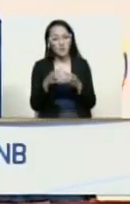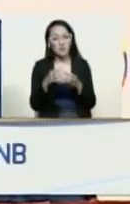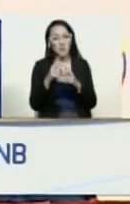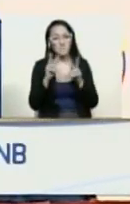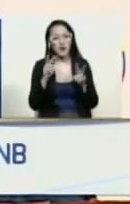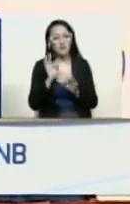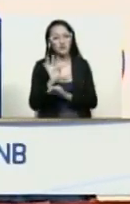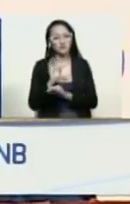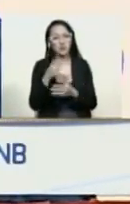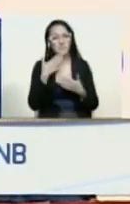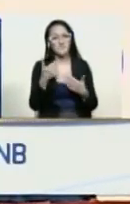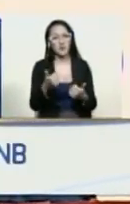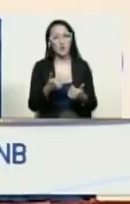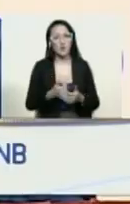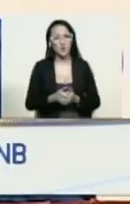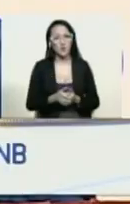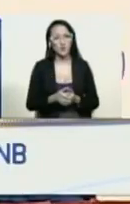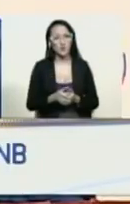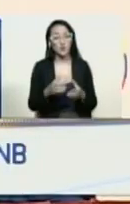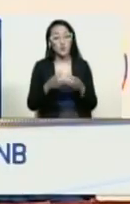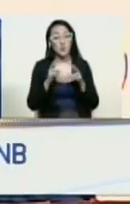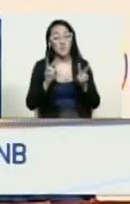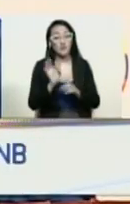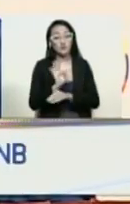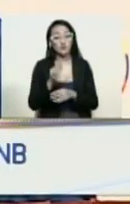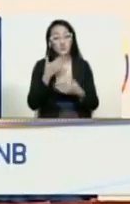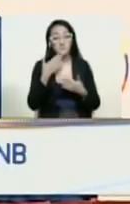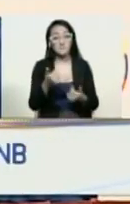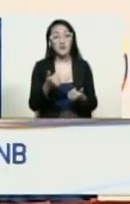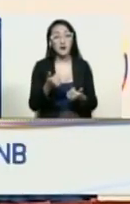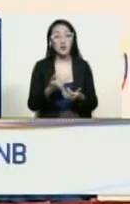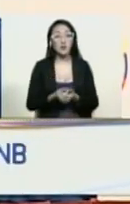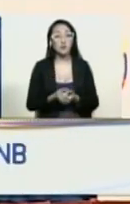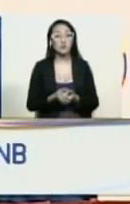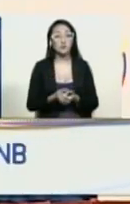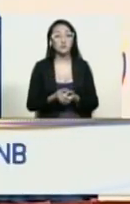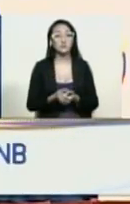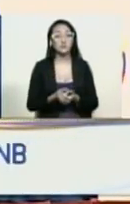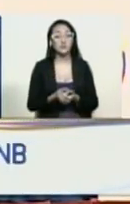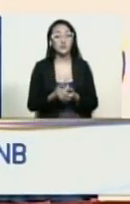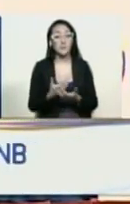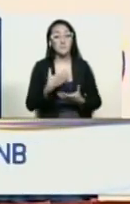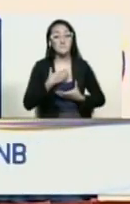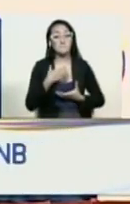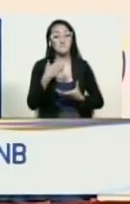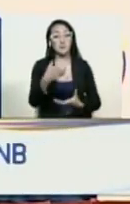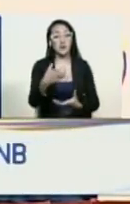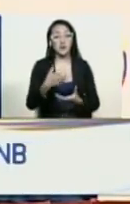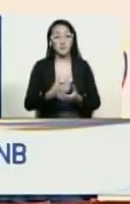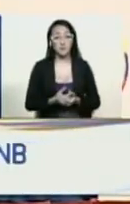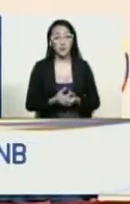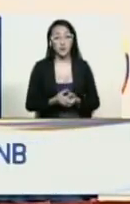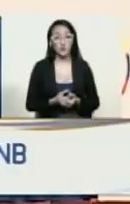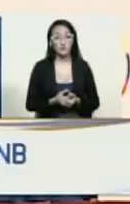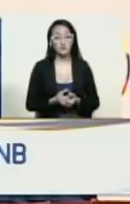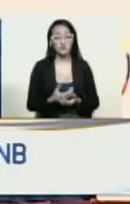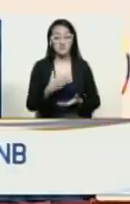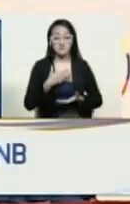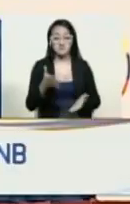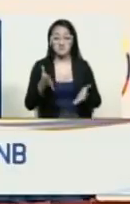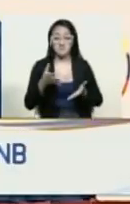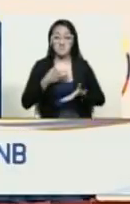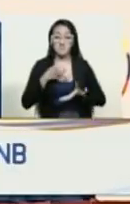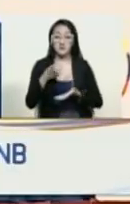mejor. Y los cuadrantes de paz que funcionen mejor, bueno, tengan sus respectivos premios. Los funcionarios